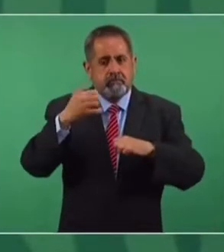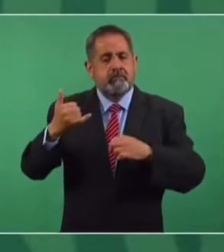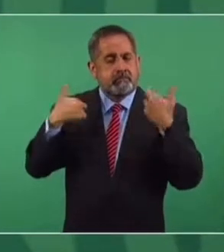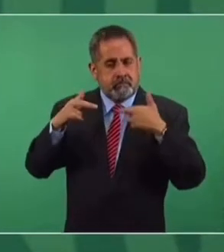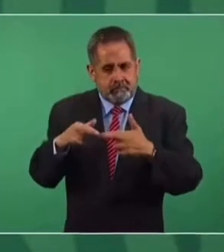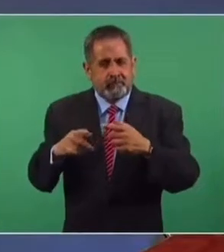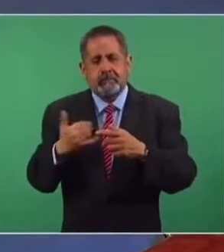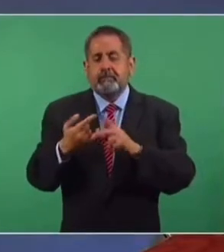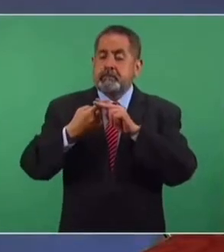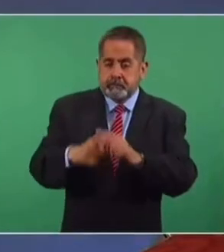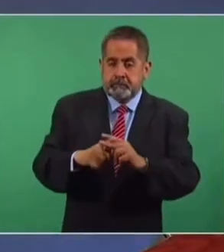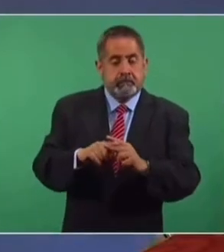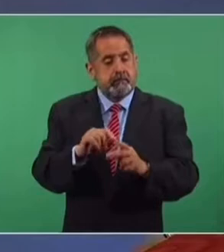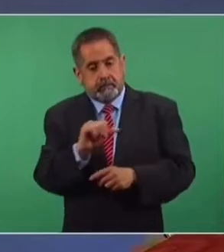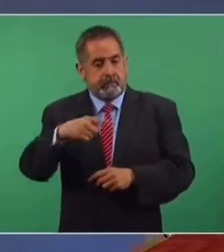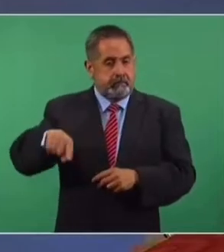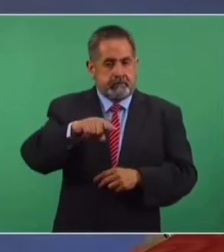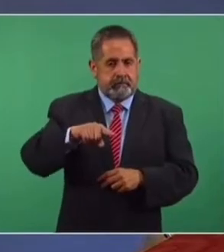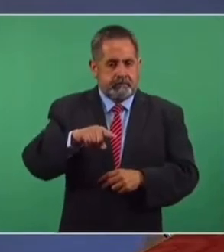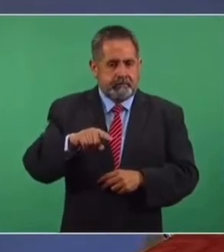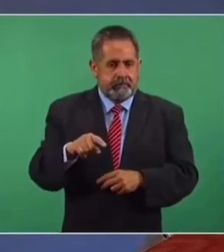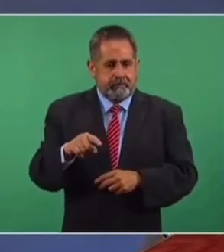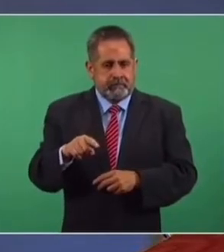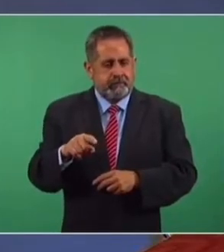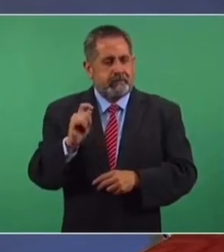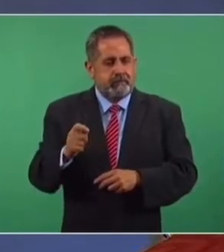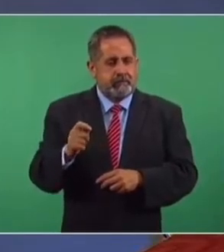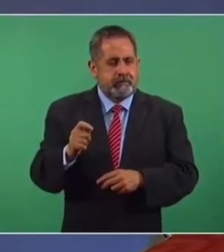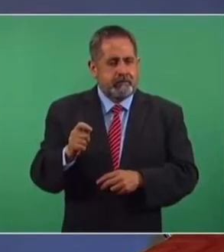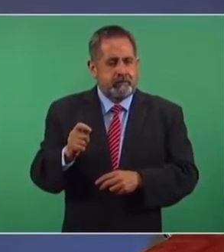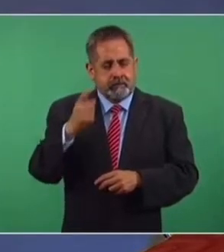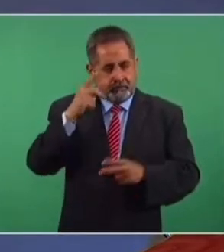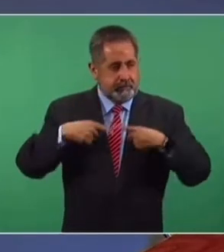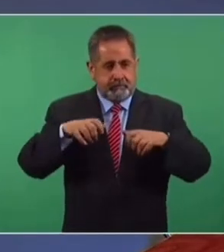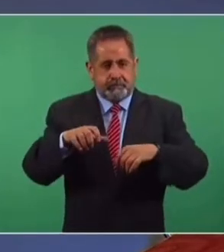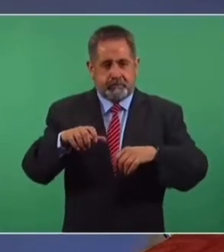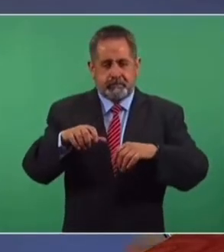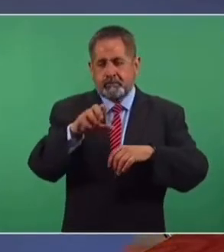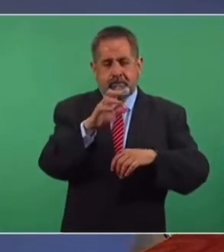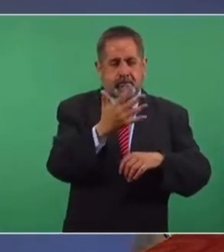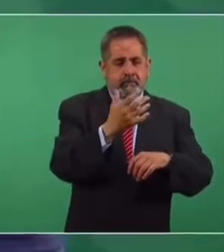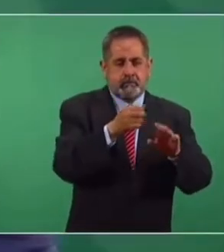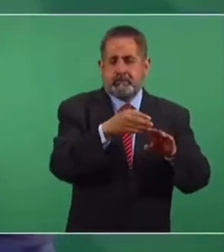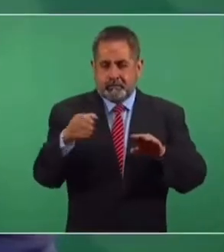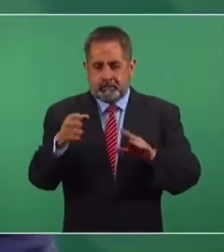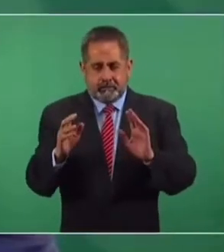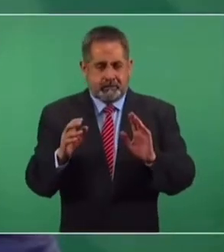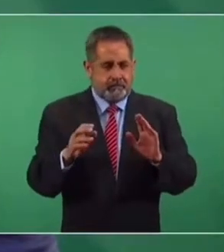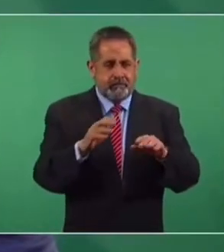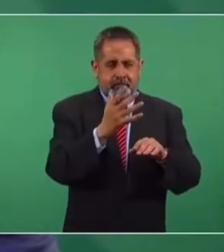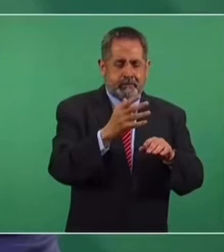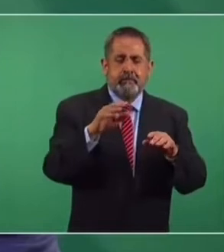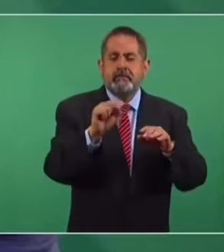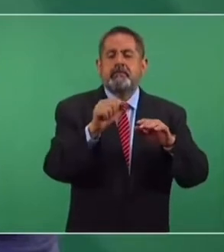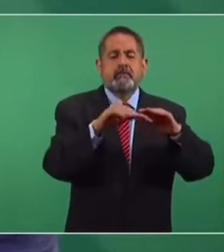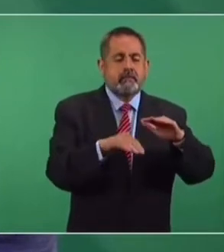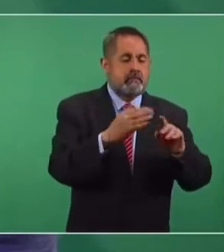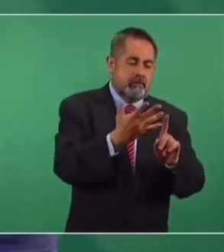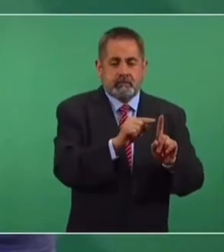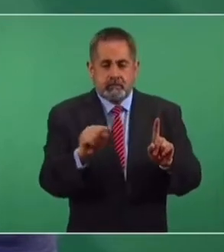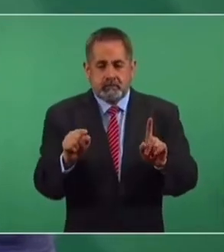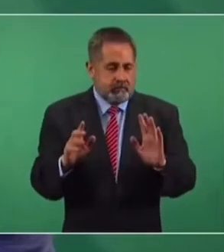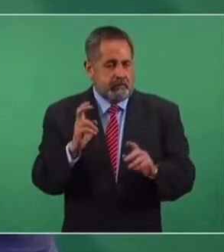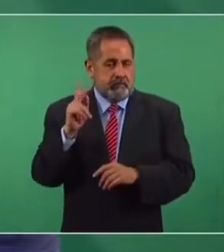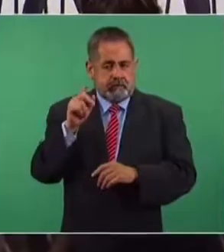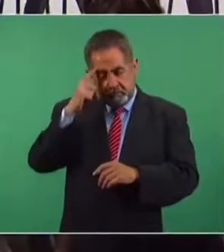maestros y ya iniciada la vacunación de la población de menor edad, es decir, menores de 60. Ese es el plan,